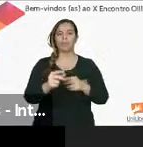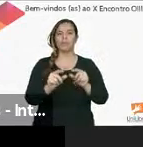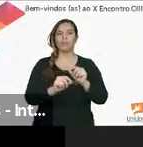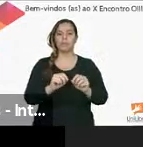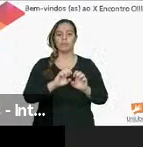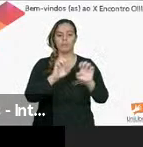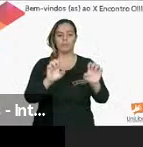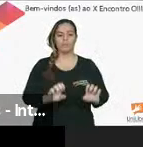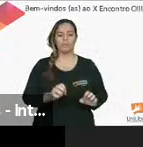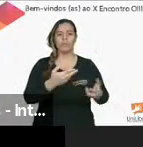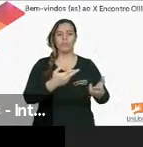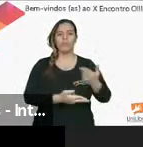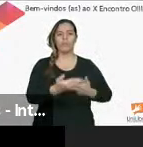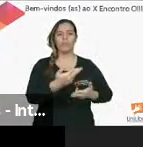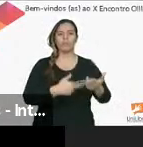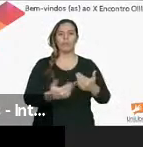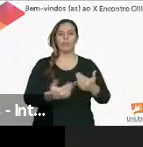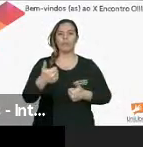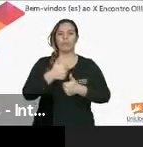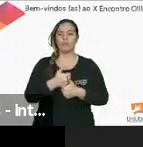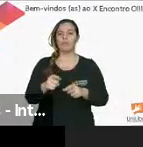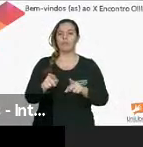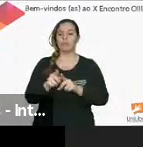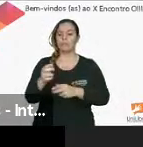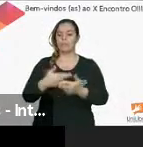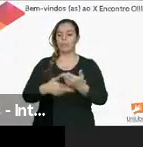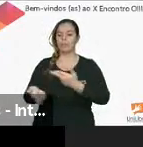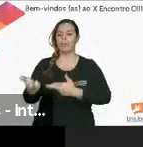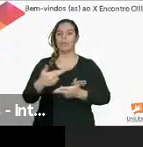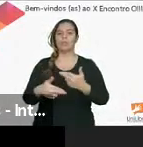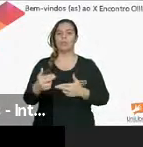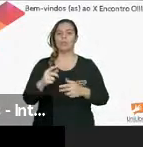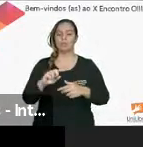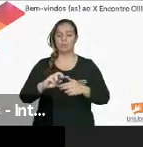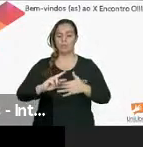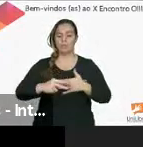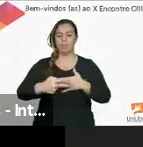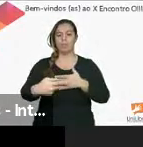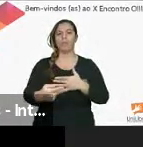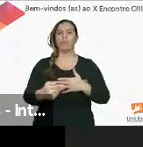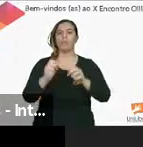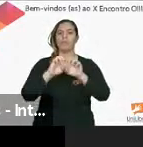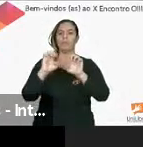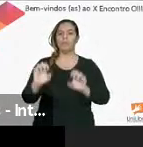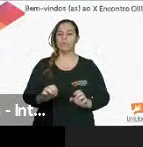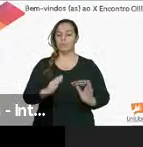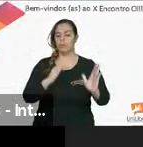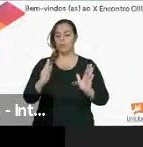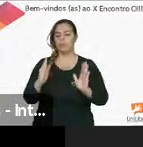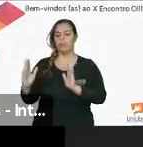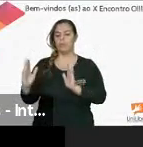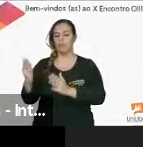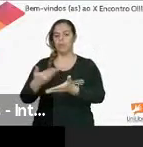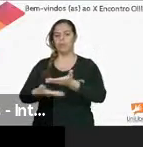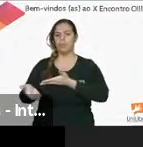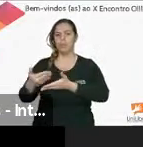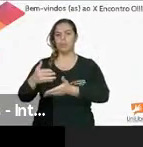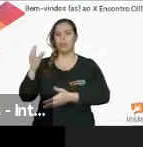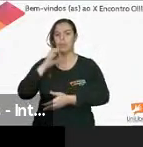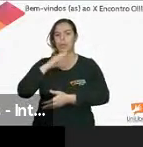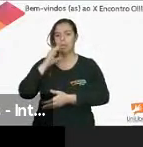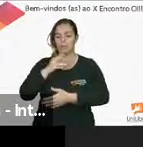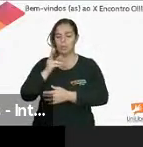tiene como consecuencia un cambio en el modo de relación, que tiene como consecuencia un cambio estructural en una dinámica